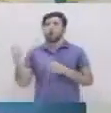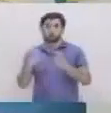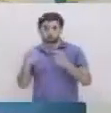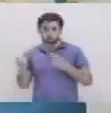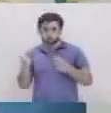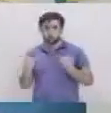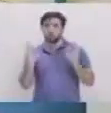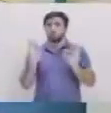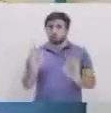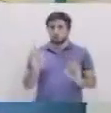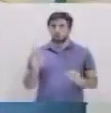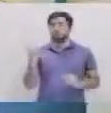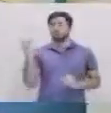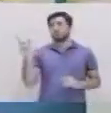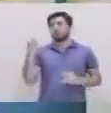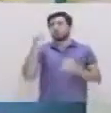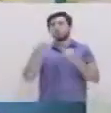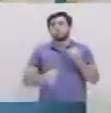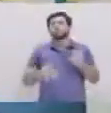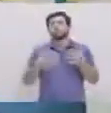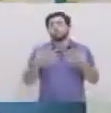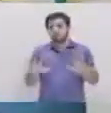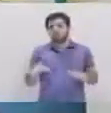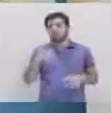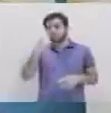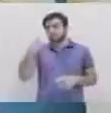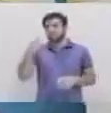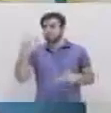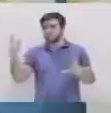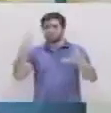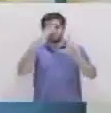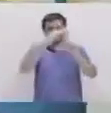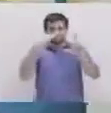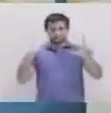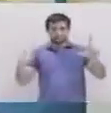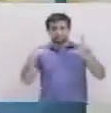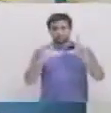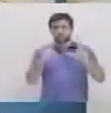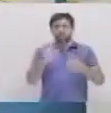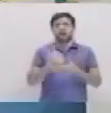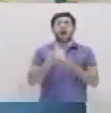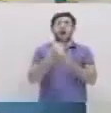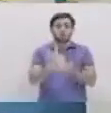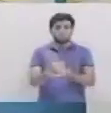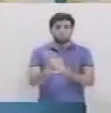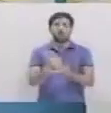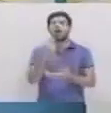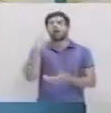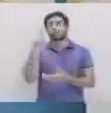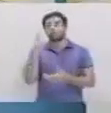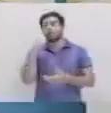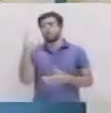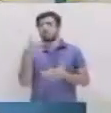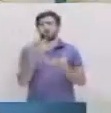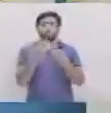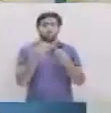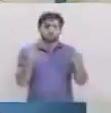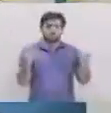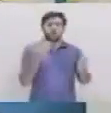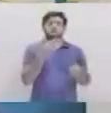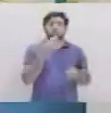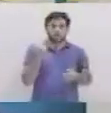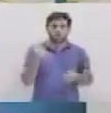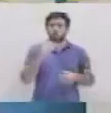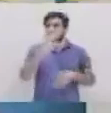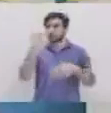vida. Para concluir, las razones trigonométricas nos ayudan a relacionar triángulos, rectángulos,